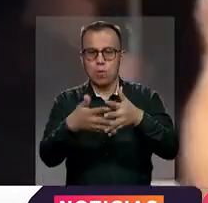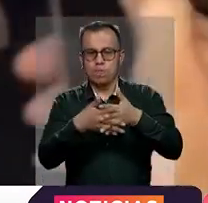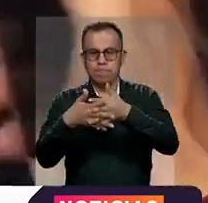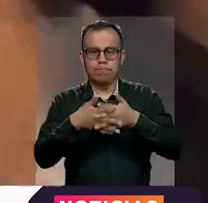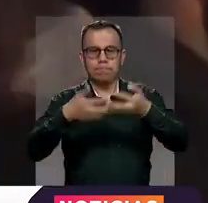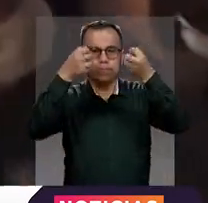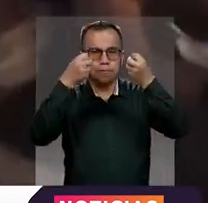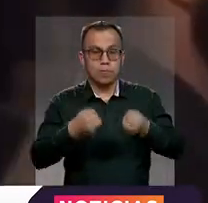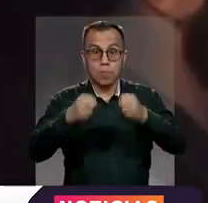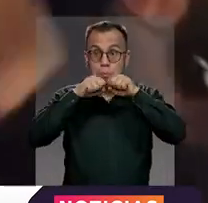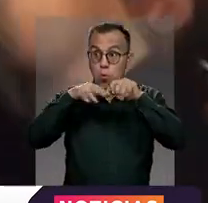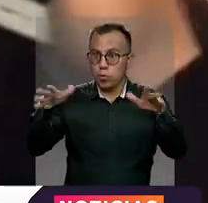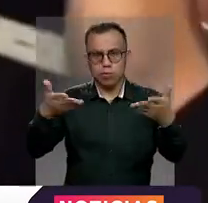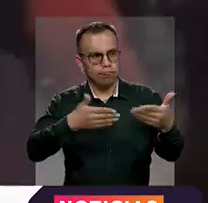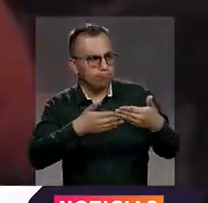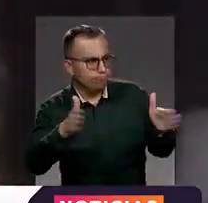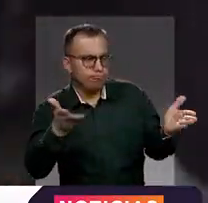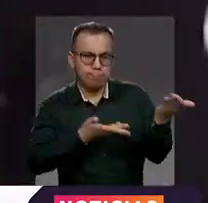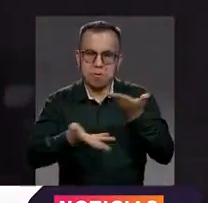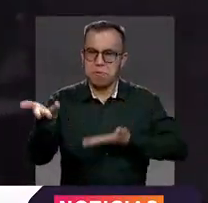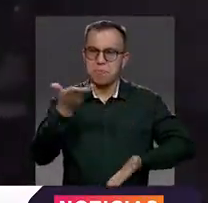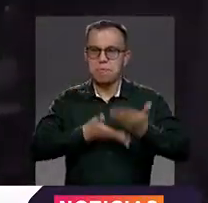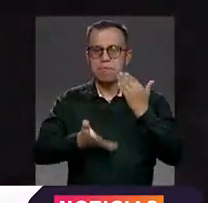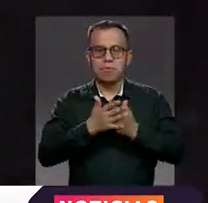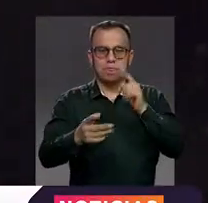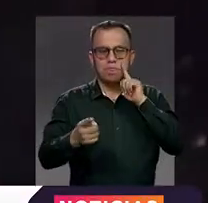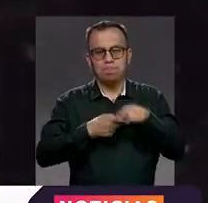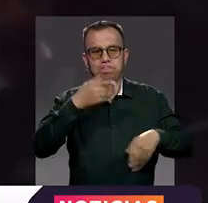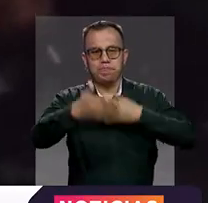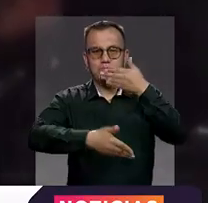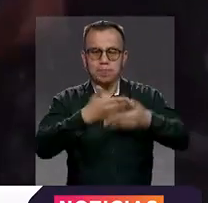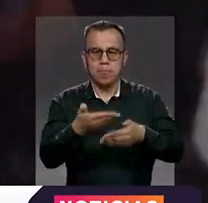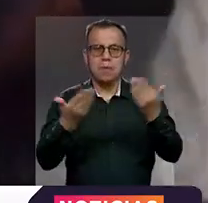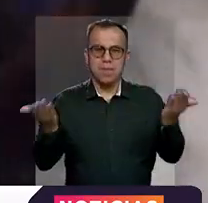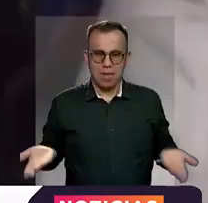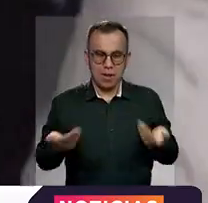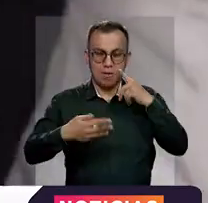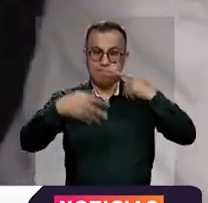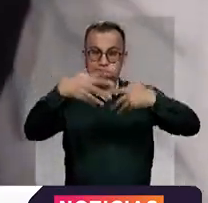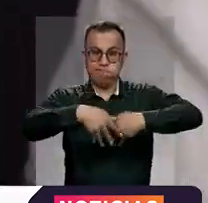Américas, público y abierto, para continuar en la mediación para levantar las protestas en la zona.